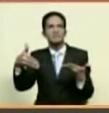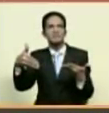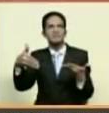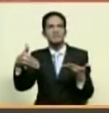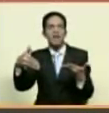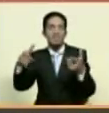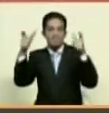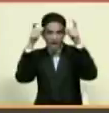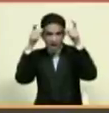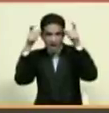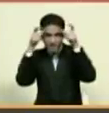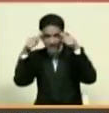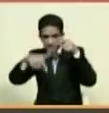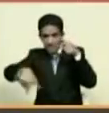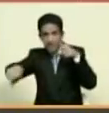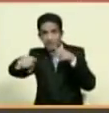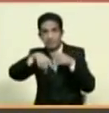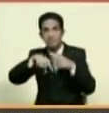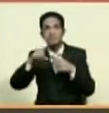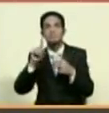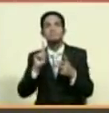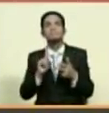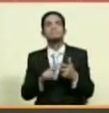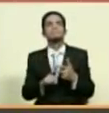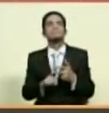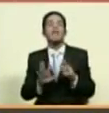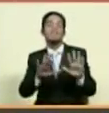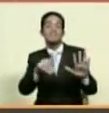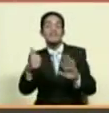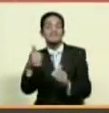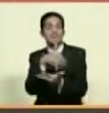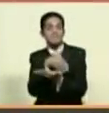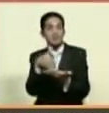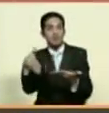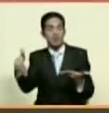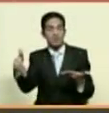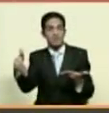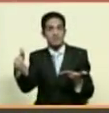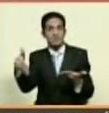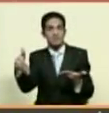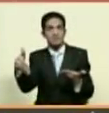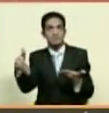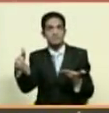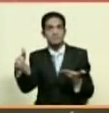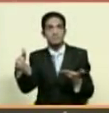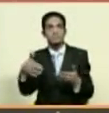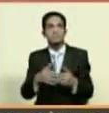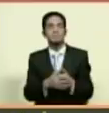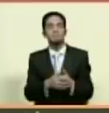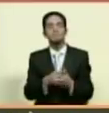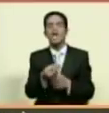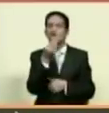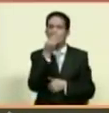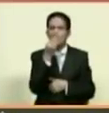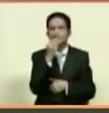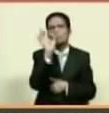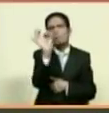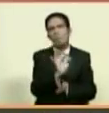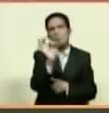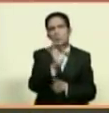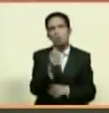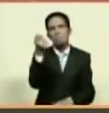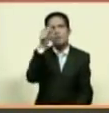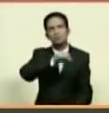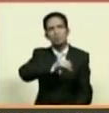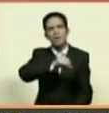de cabezas de ganado, 16 millones. El consumo promedio mensual